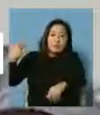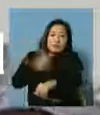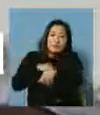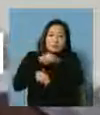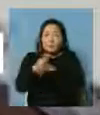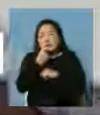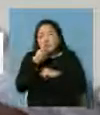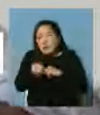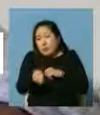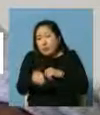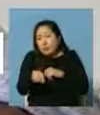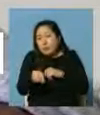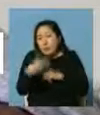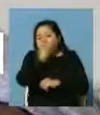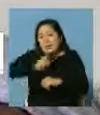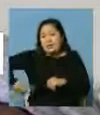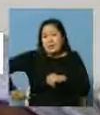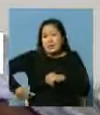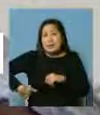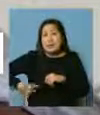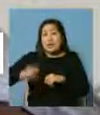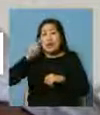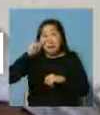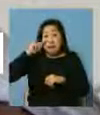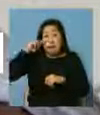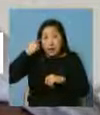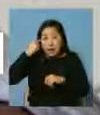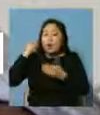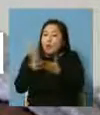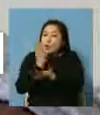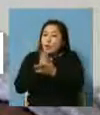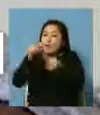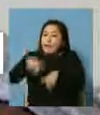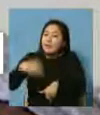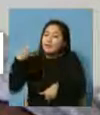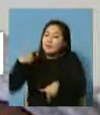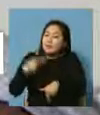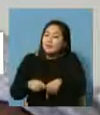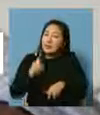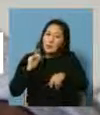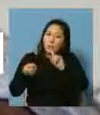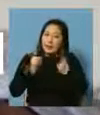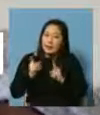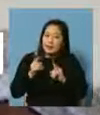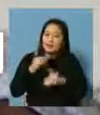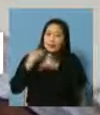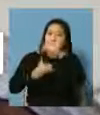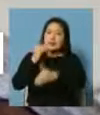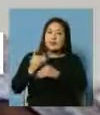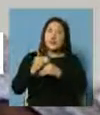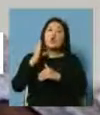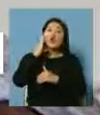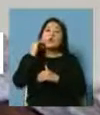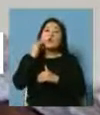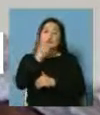que el presidente Fernández dijo que se va a producir en Argentina, la que desarrollaron en la Universidad